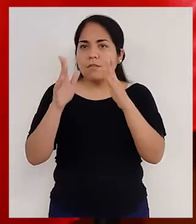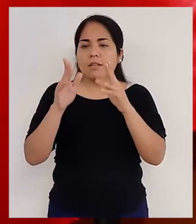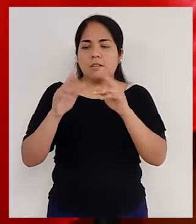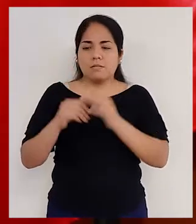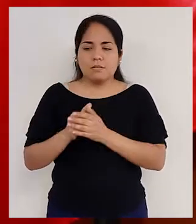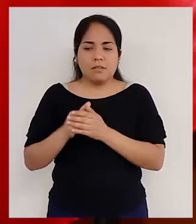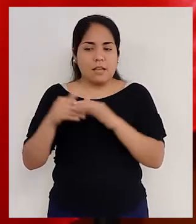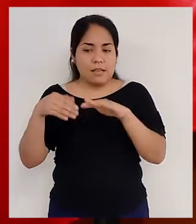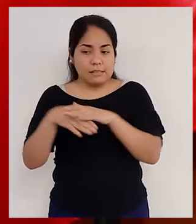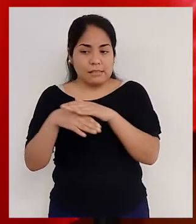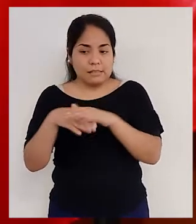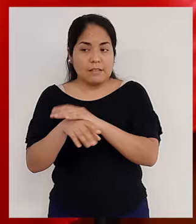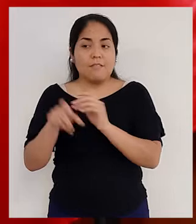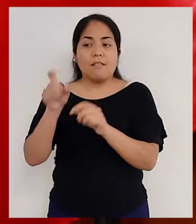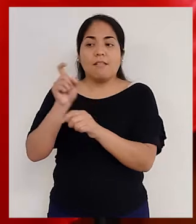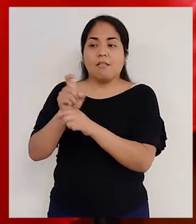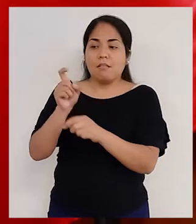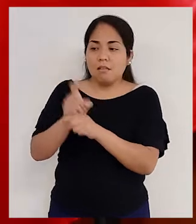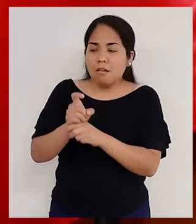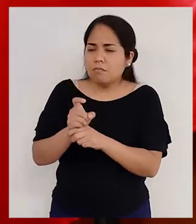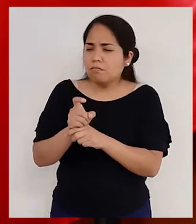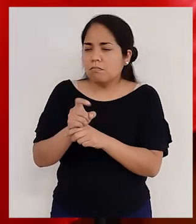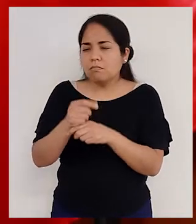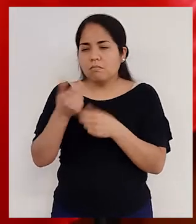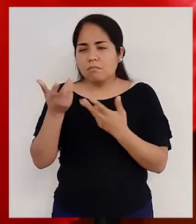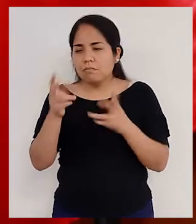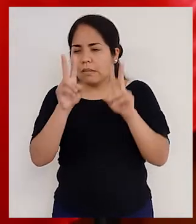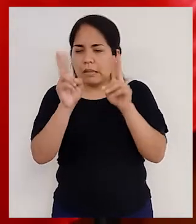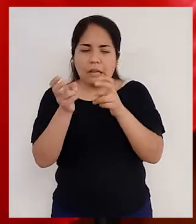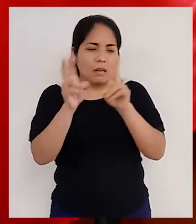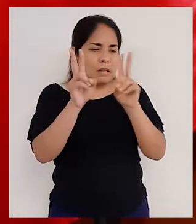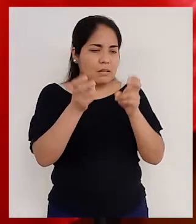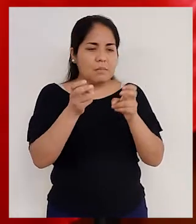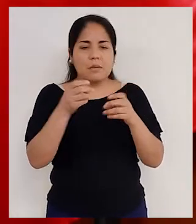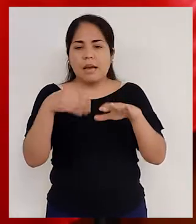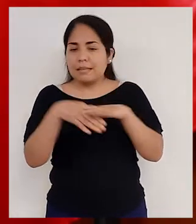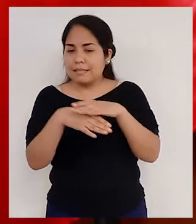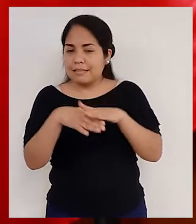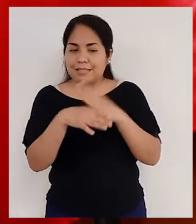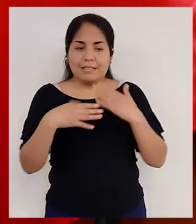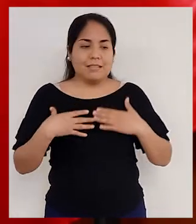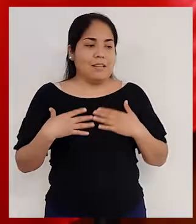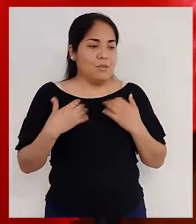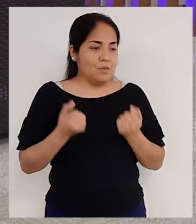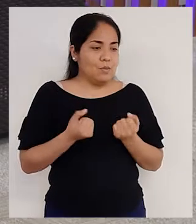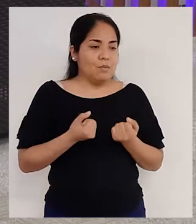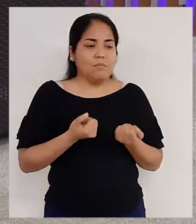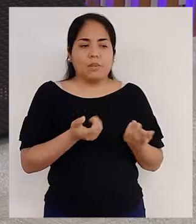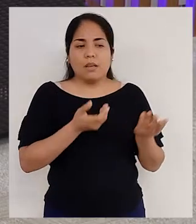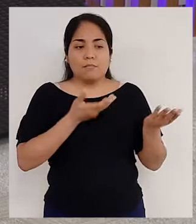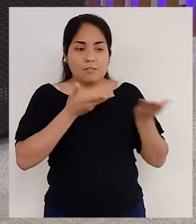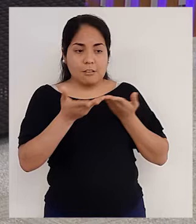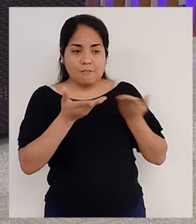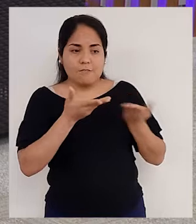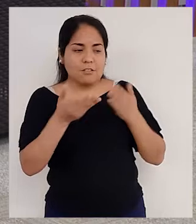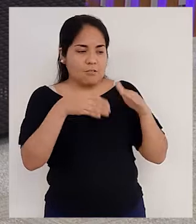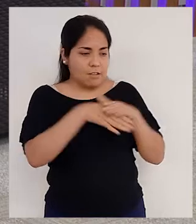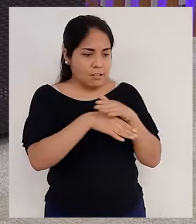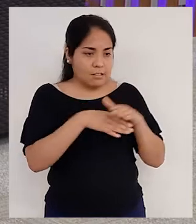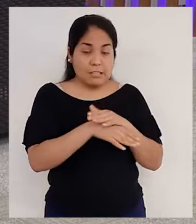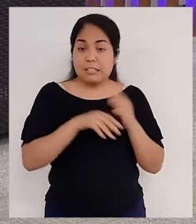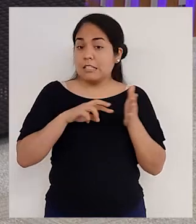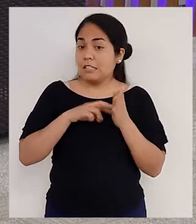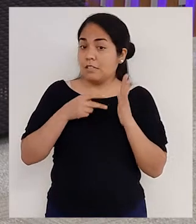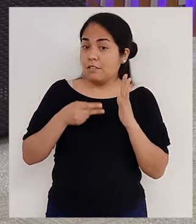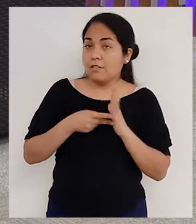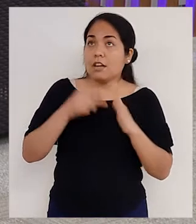infraestructura física, si es accesible en términos de educación, si es accesible en términos de salud, si es accesible en términos de atención al